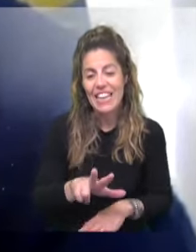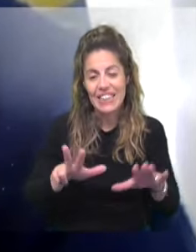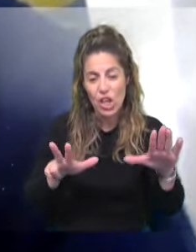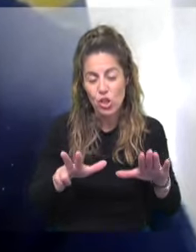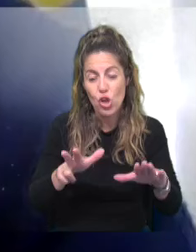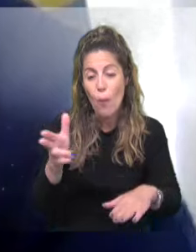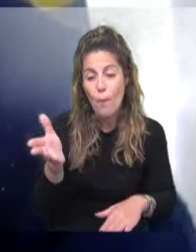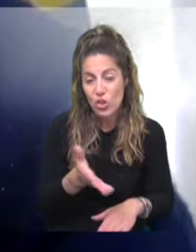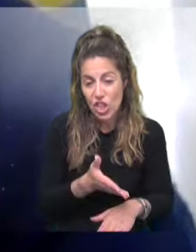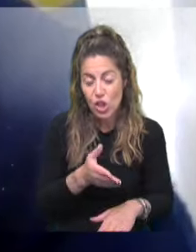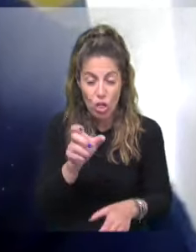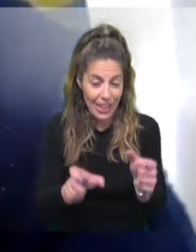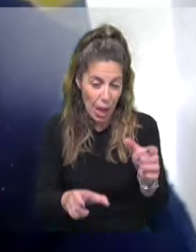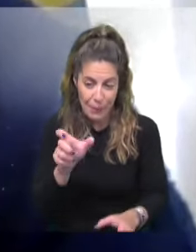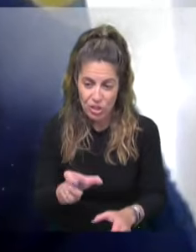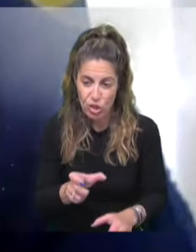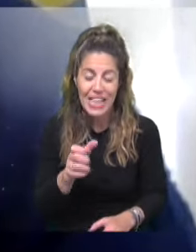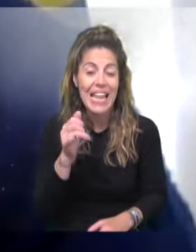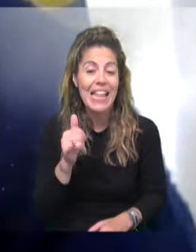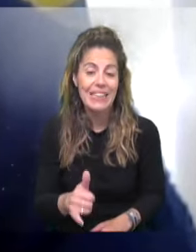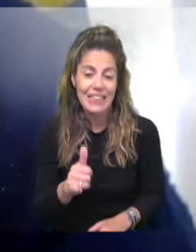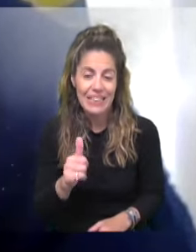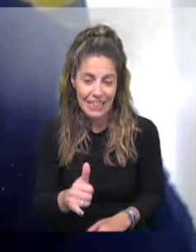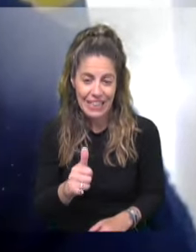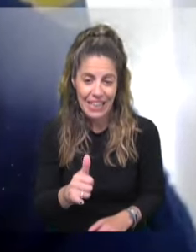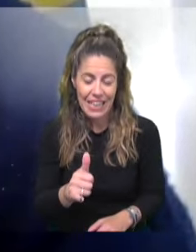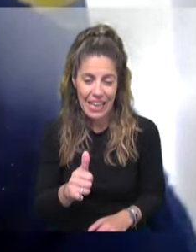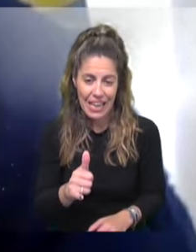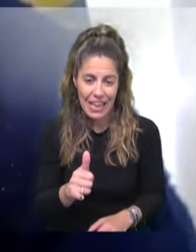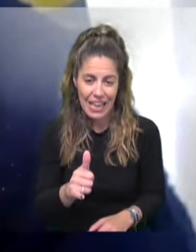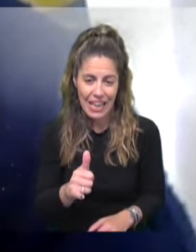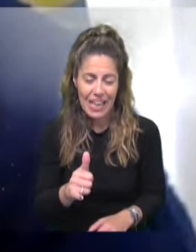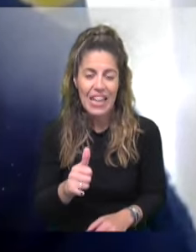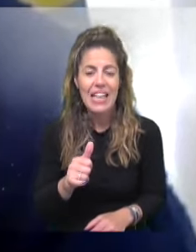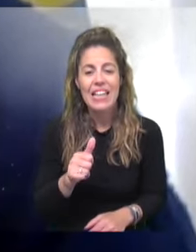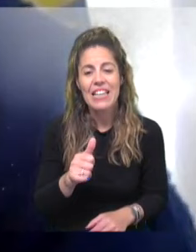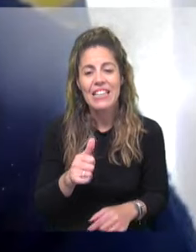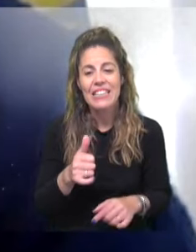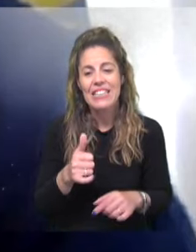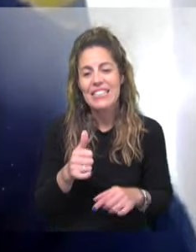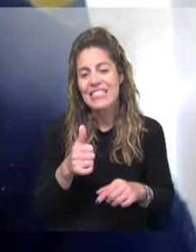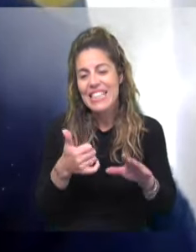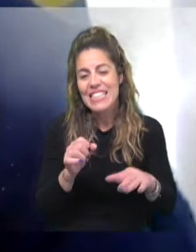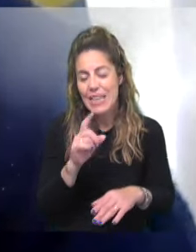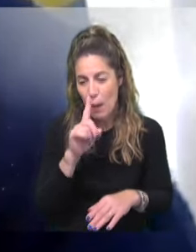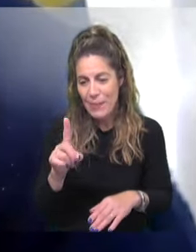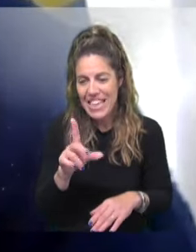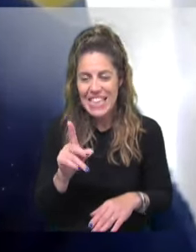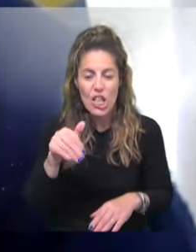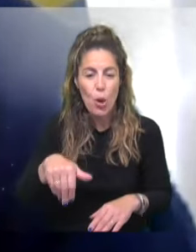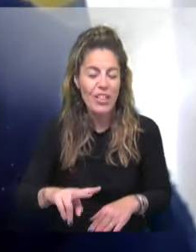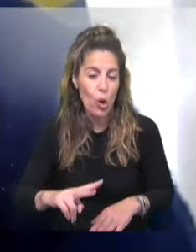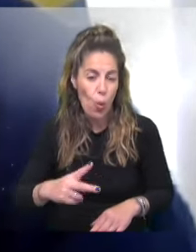población Pero además tiene este unas 300,000 km cu No es cierto este